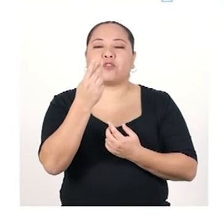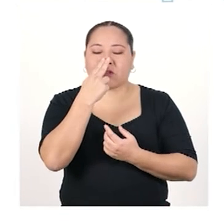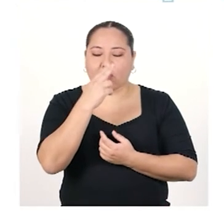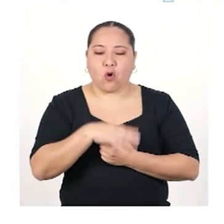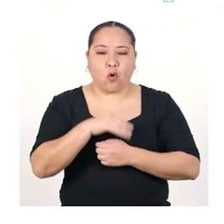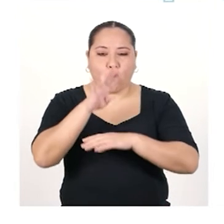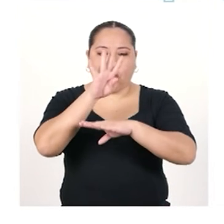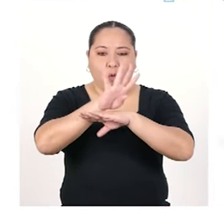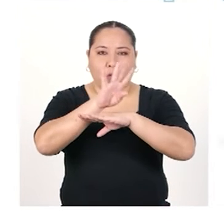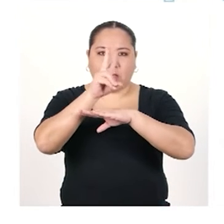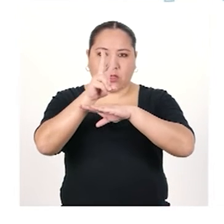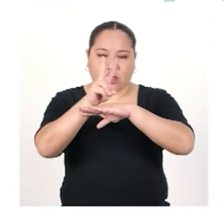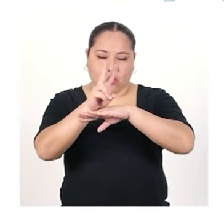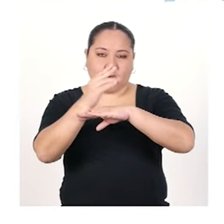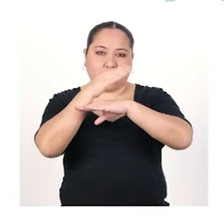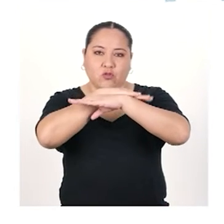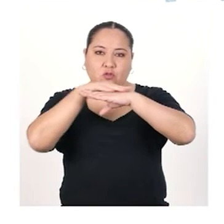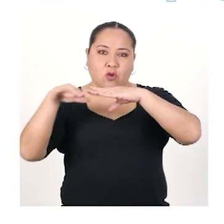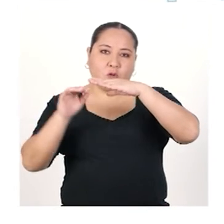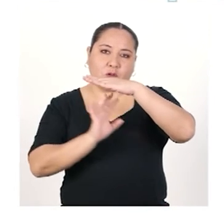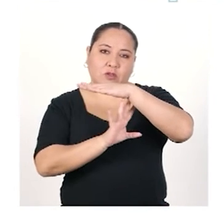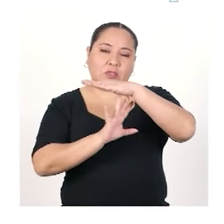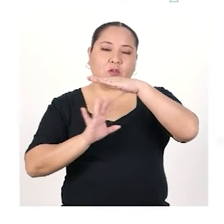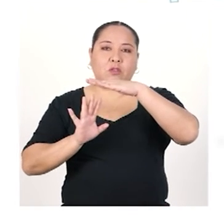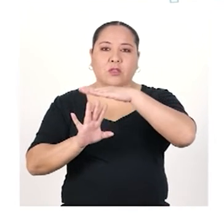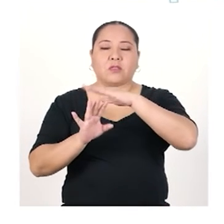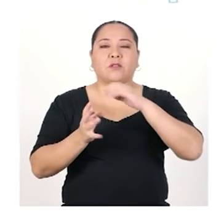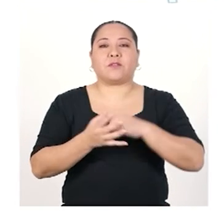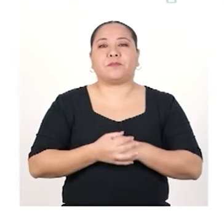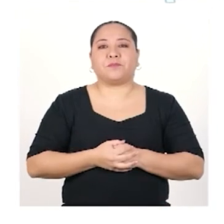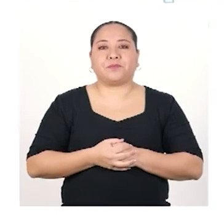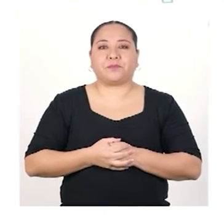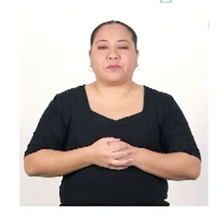Tocino. 42 sobre